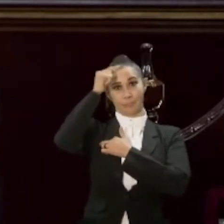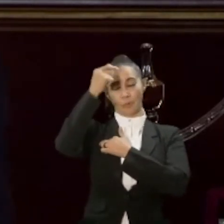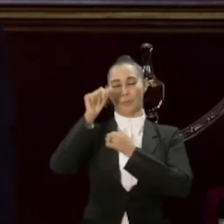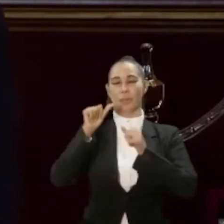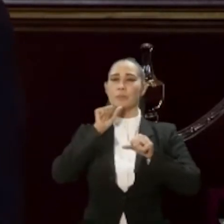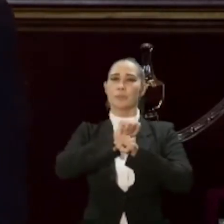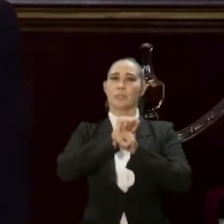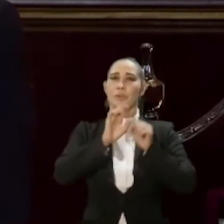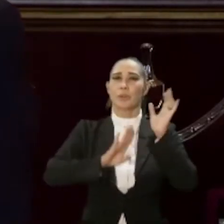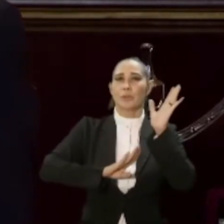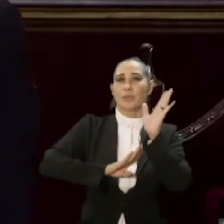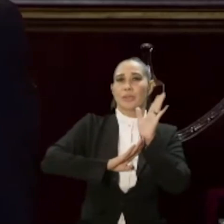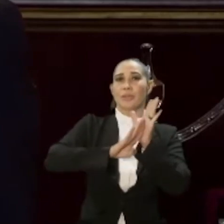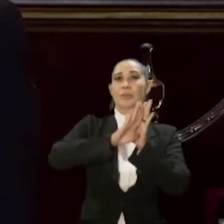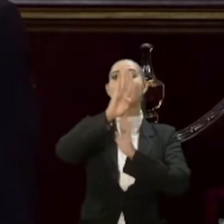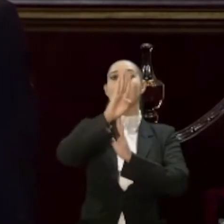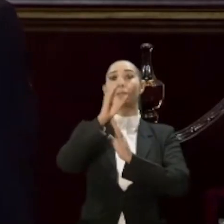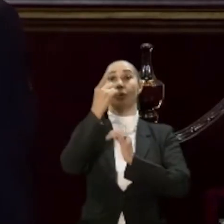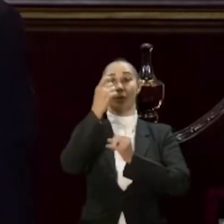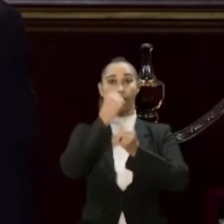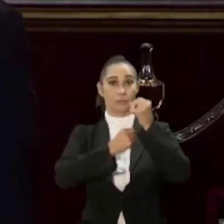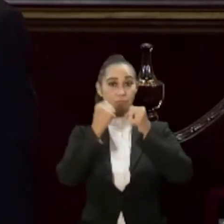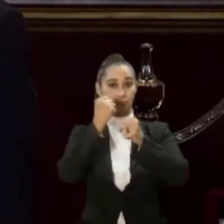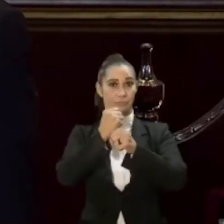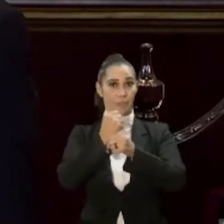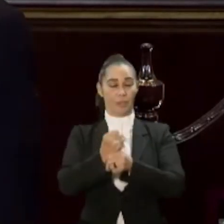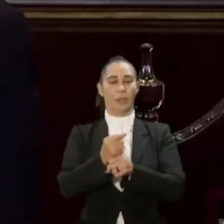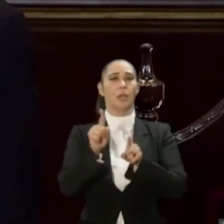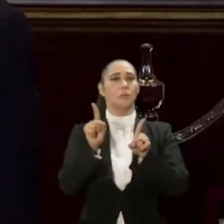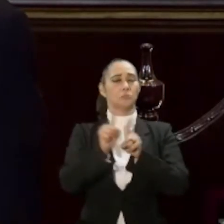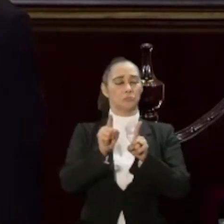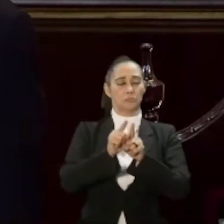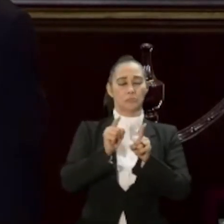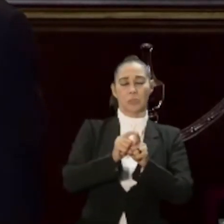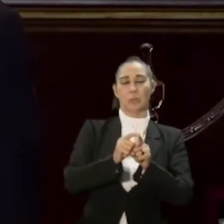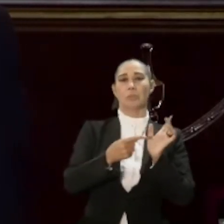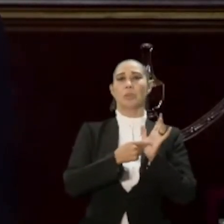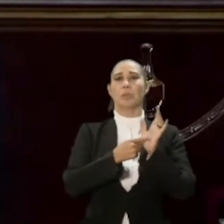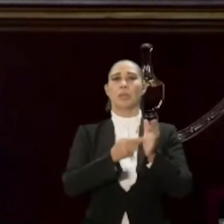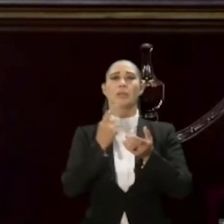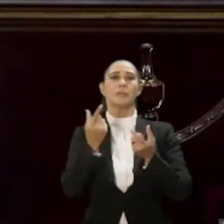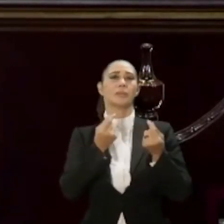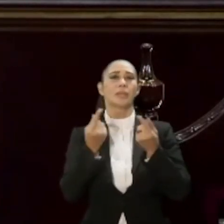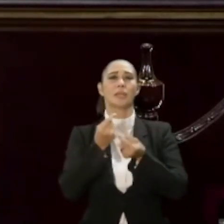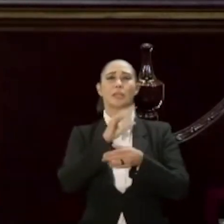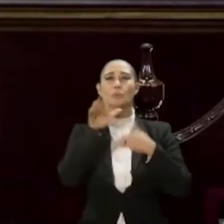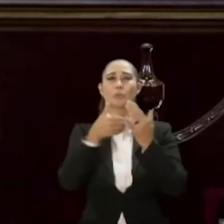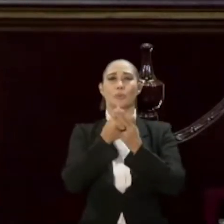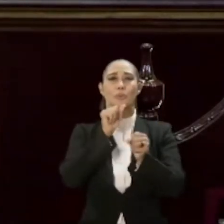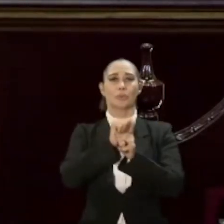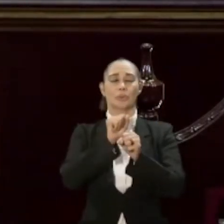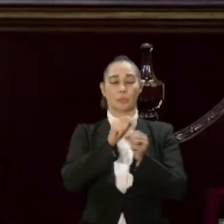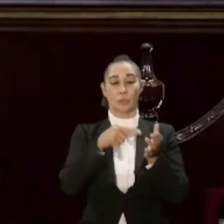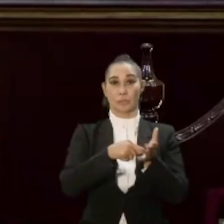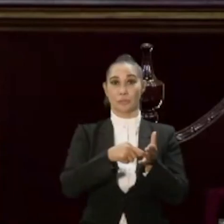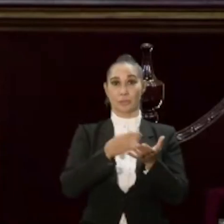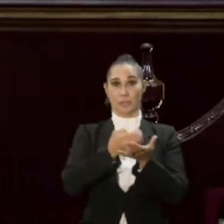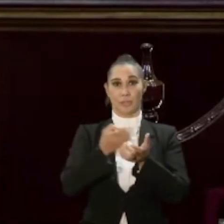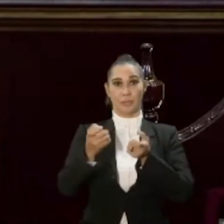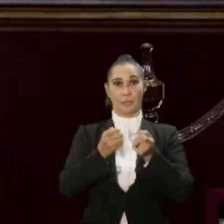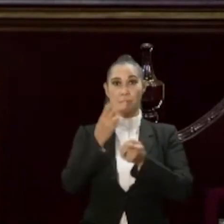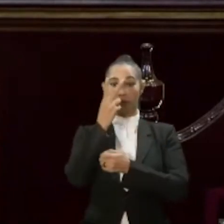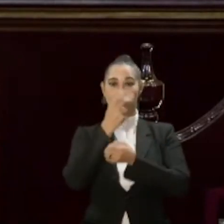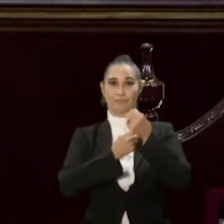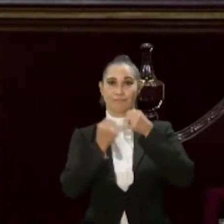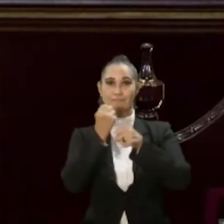desarrollado a lo largo del último año, así como hacer un balance del camino recorrido por esta administración en estos